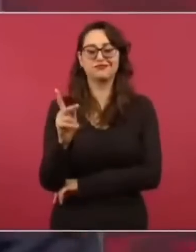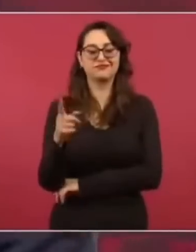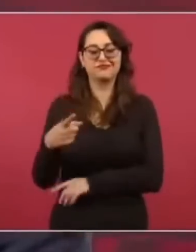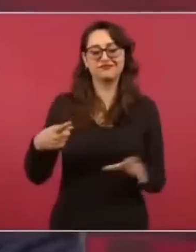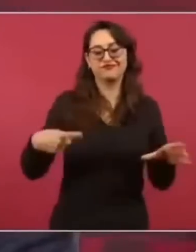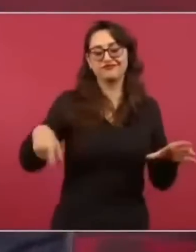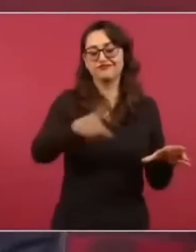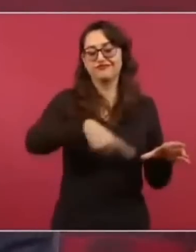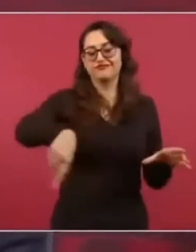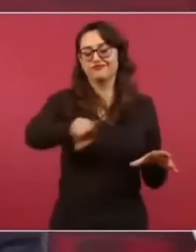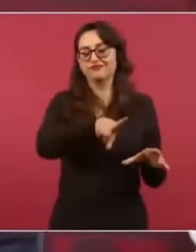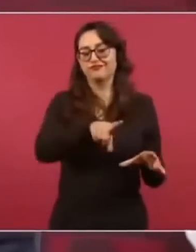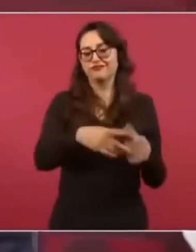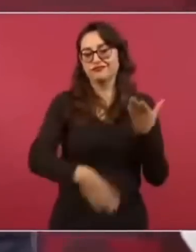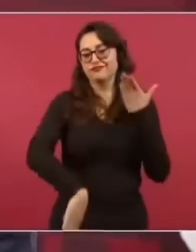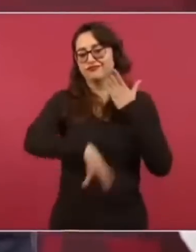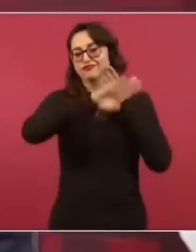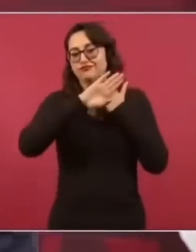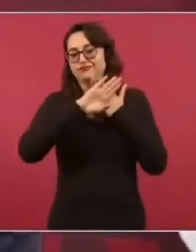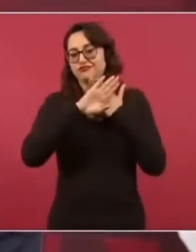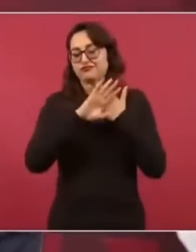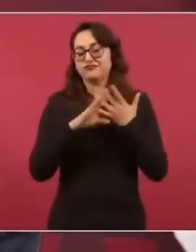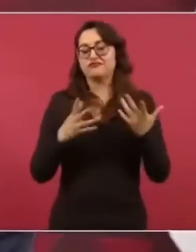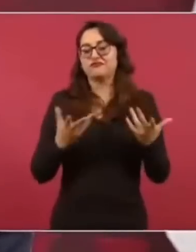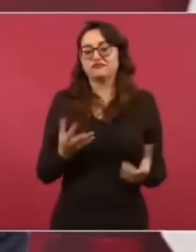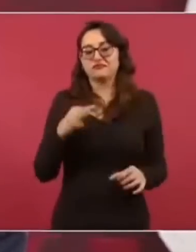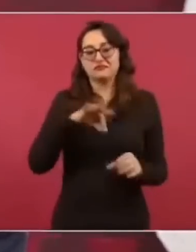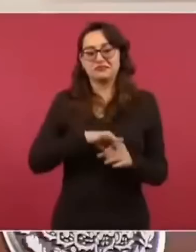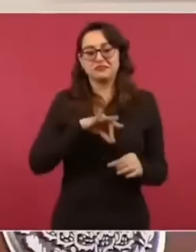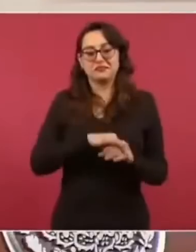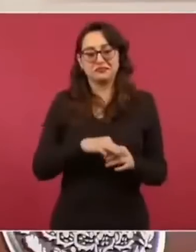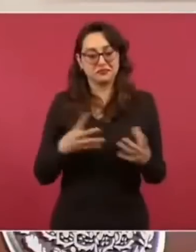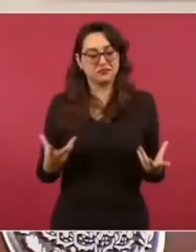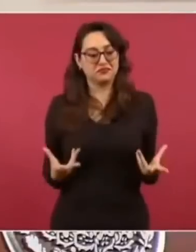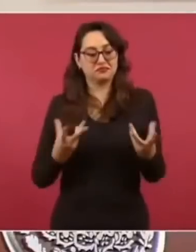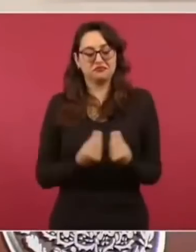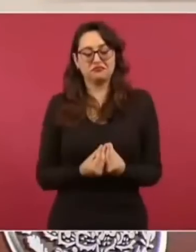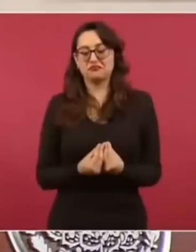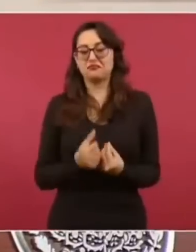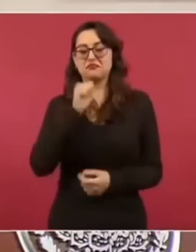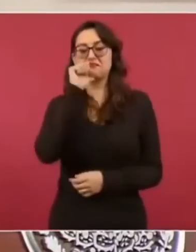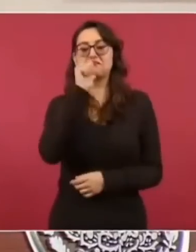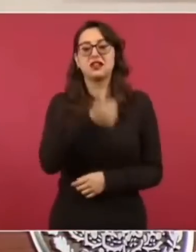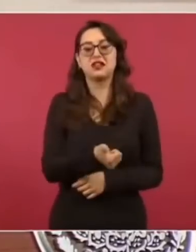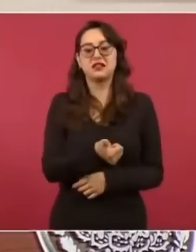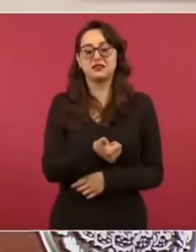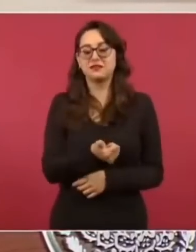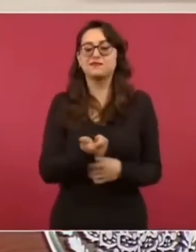mayoría calificada, pero sí podrían tener mayoría calificada.